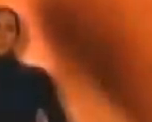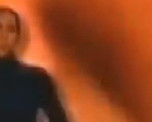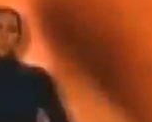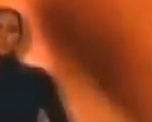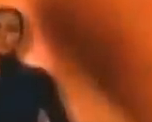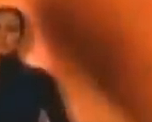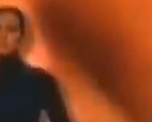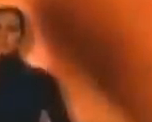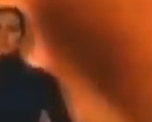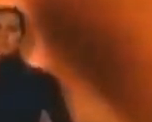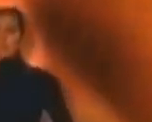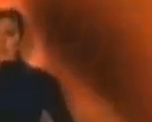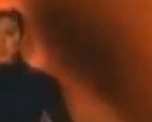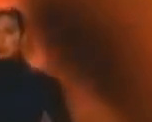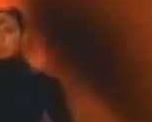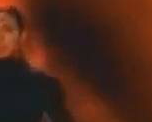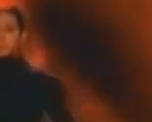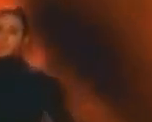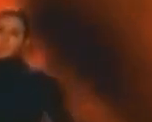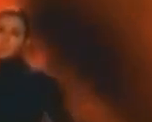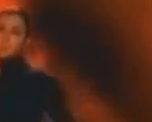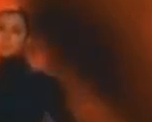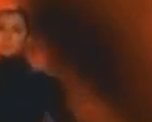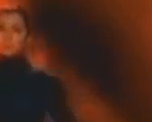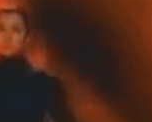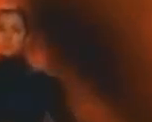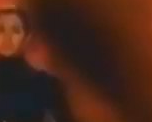Bolívar, padre Bolívar,